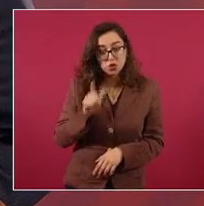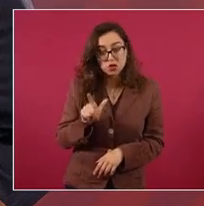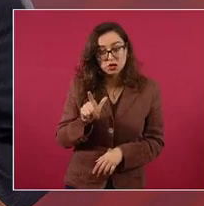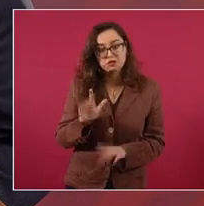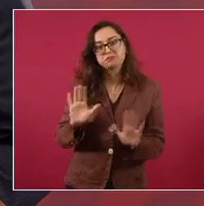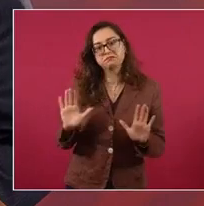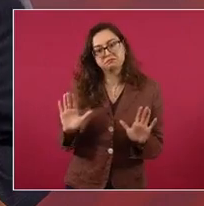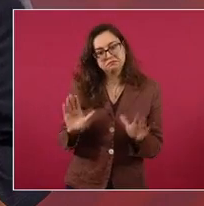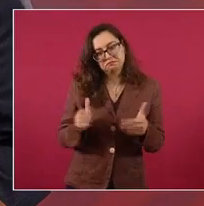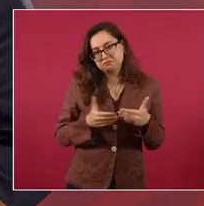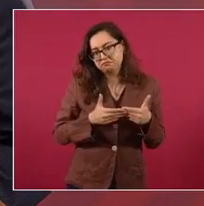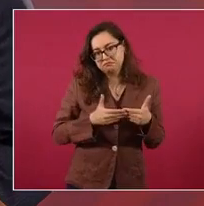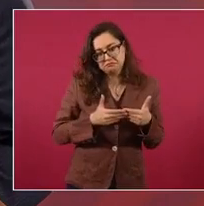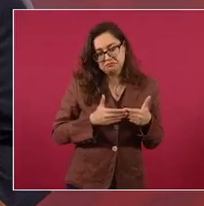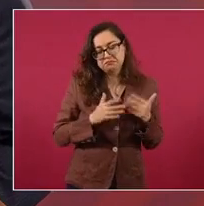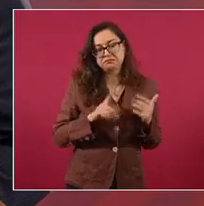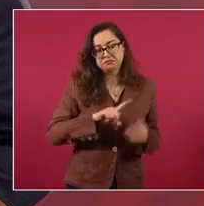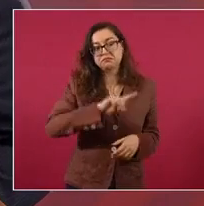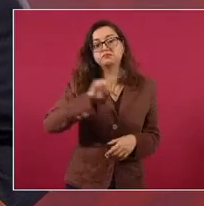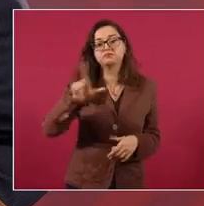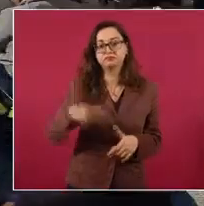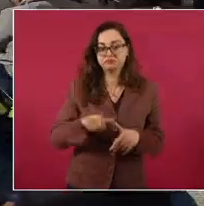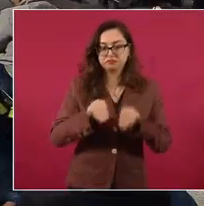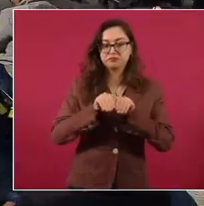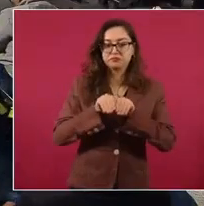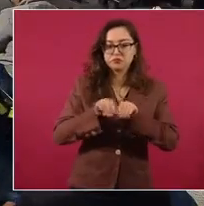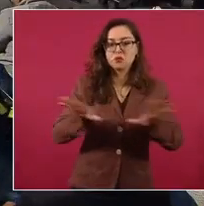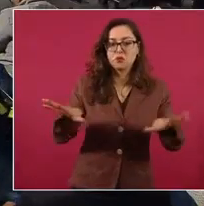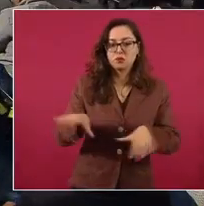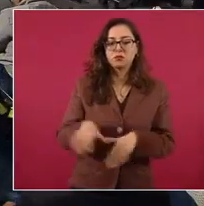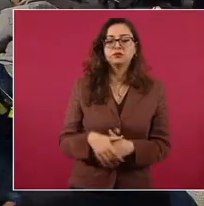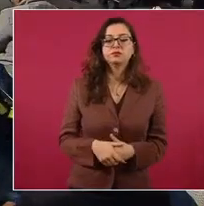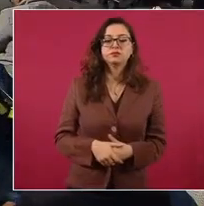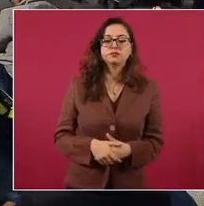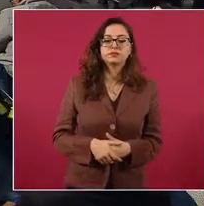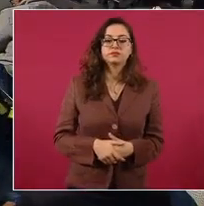luego informar una conferencia de prensa.